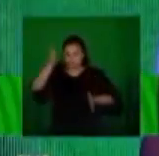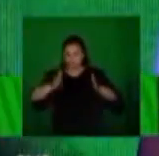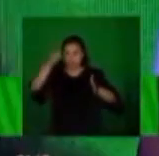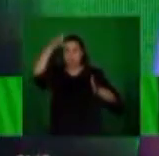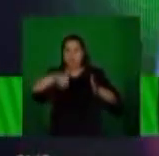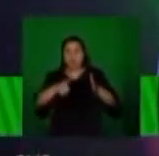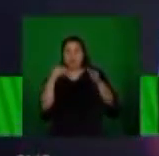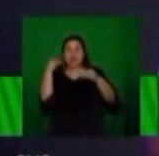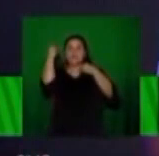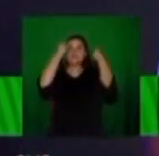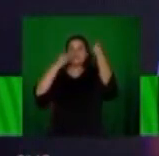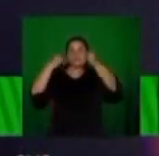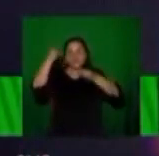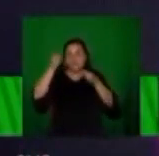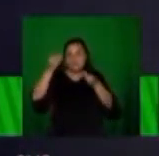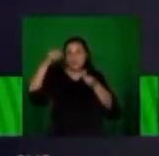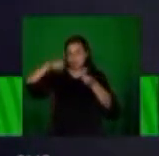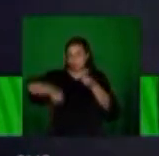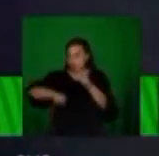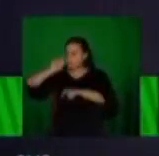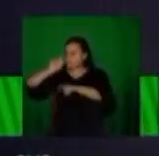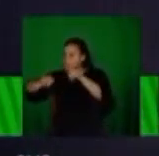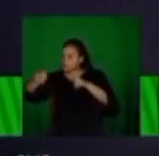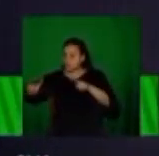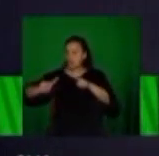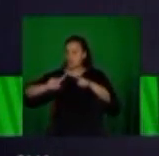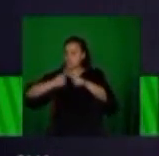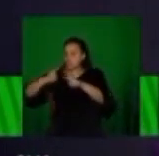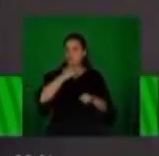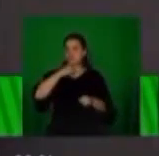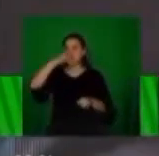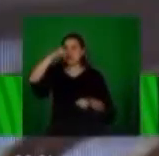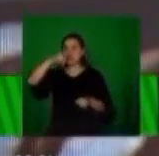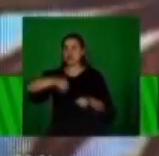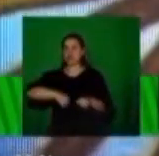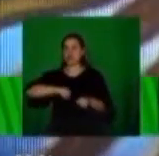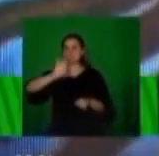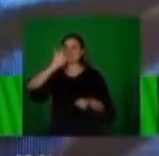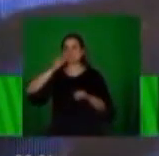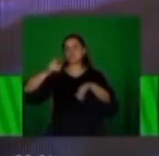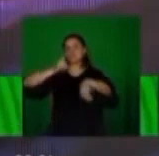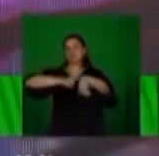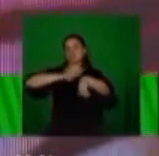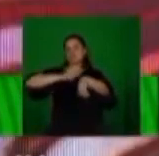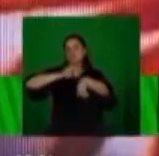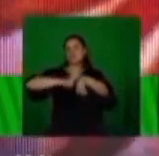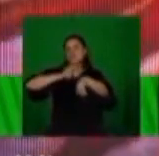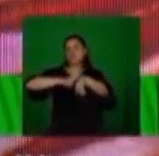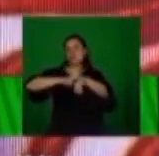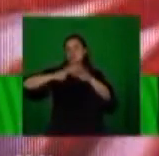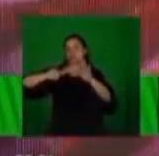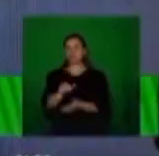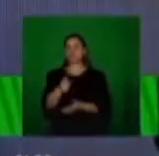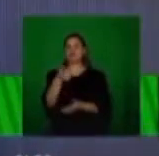democrático. Esto es una práctica que, bueno, tiene también las elecciones nacionales, también sí. Hay una ley nacional, tiene un formato muy